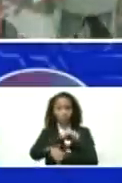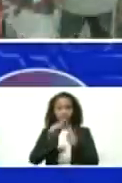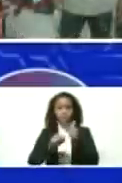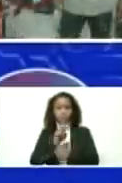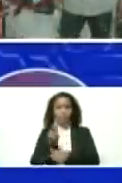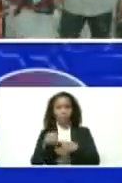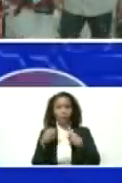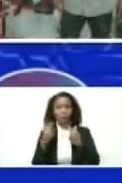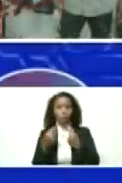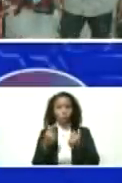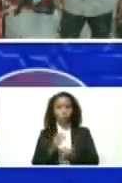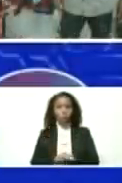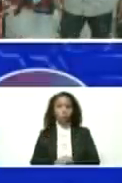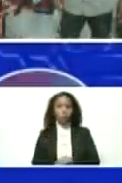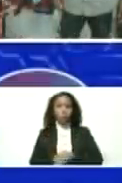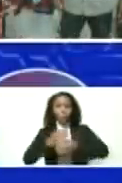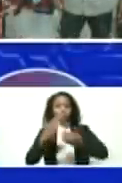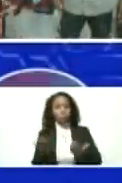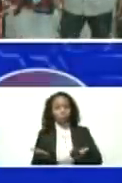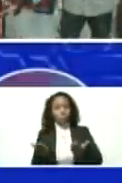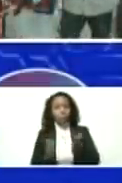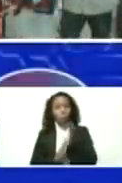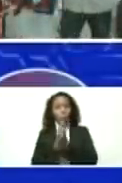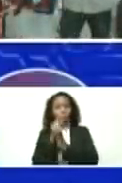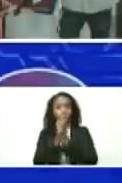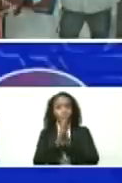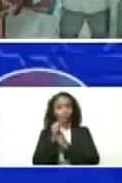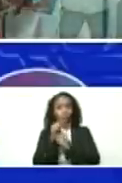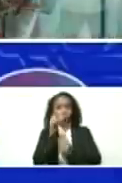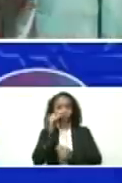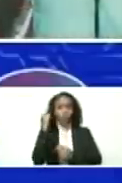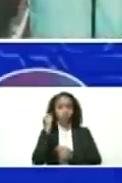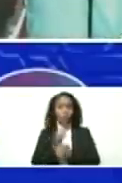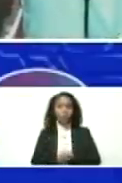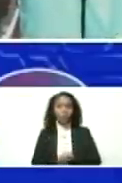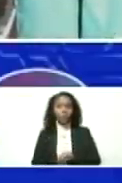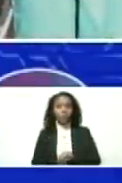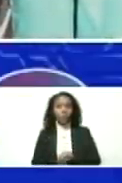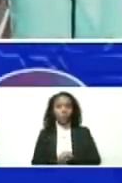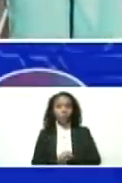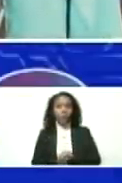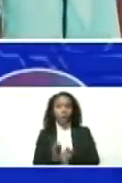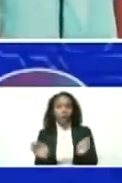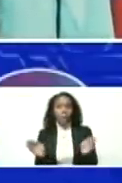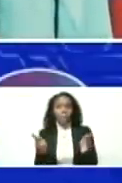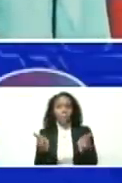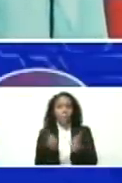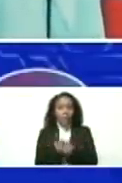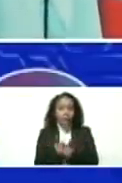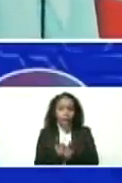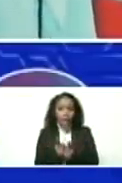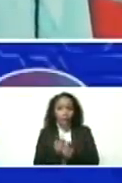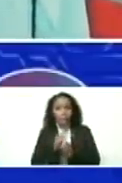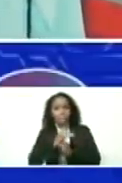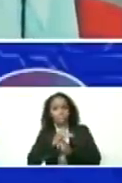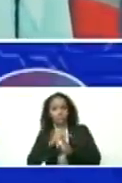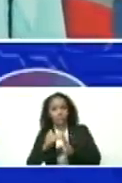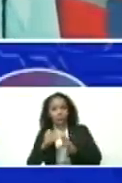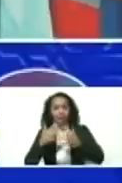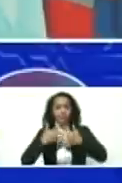vicepresidente de Economía, que los emprendedores, emprendedoras, la pequeña y mediana